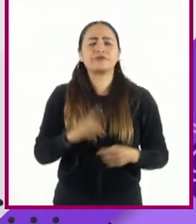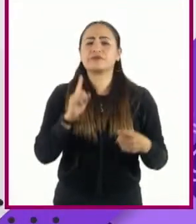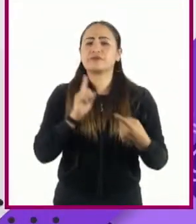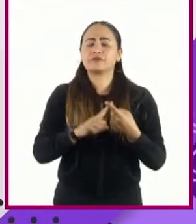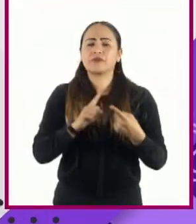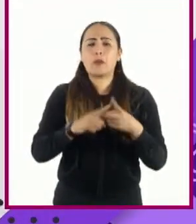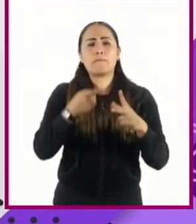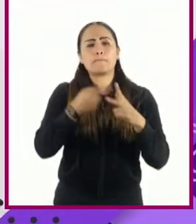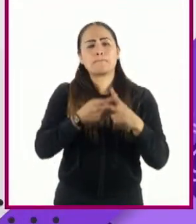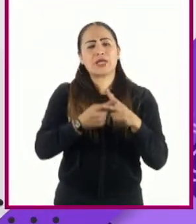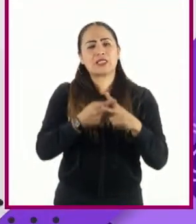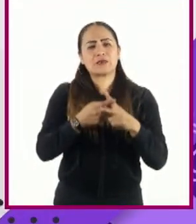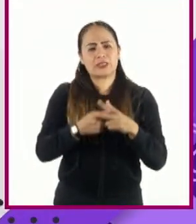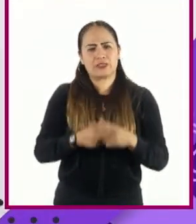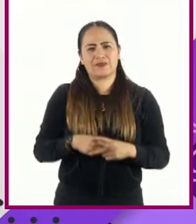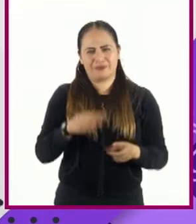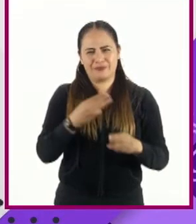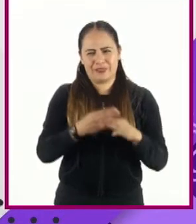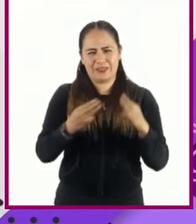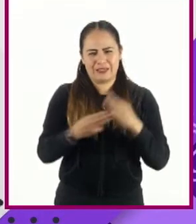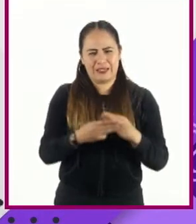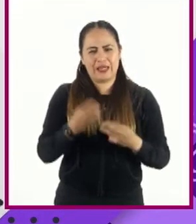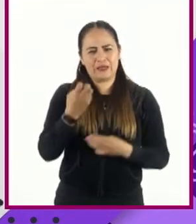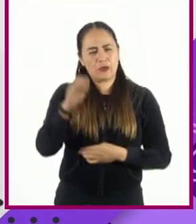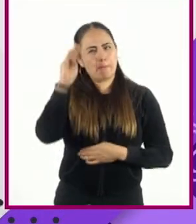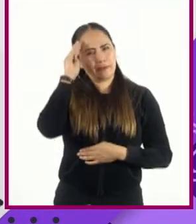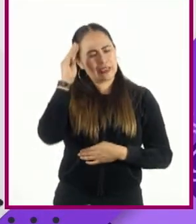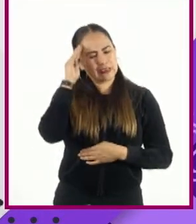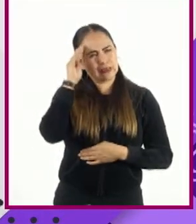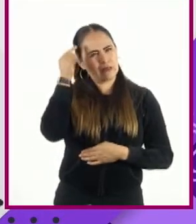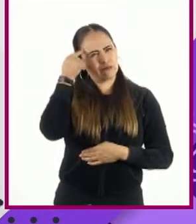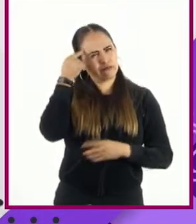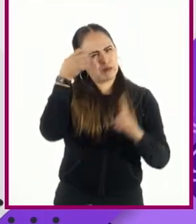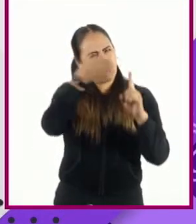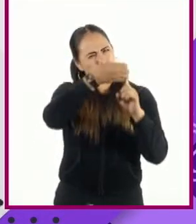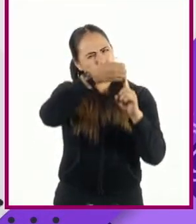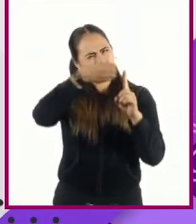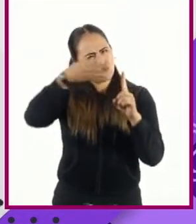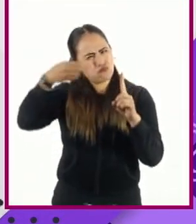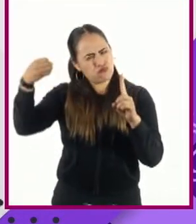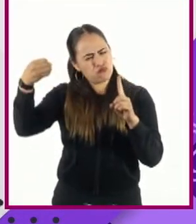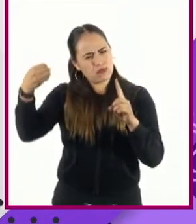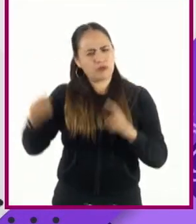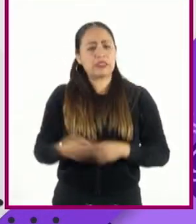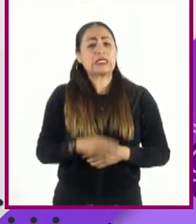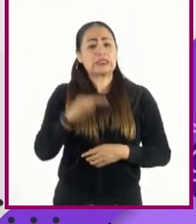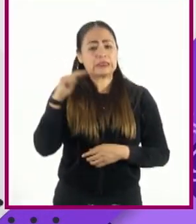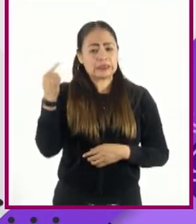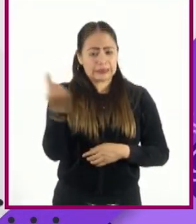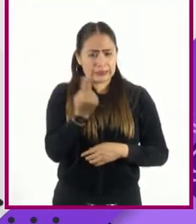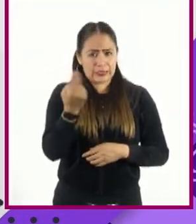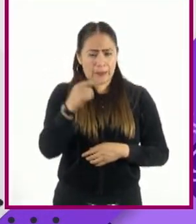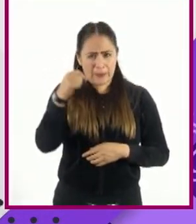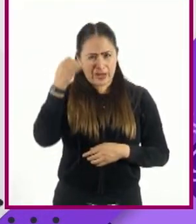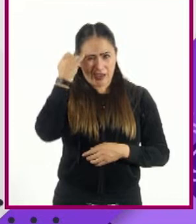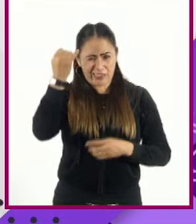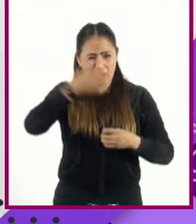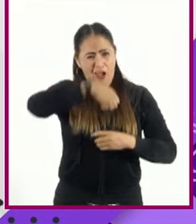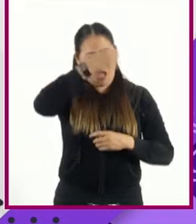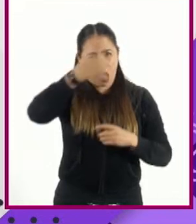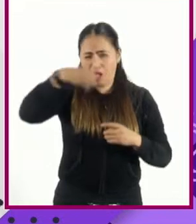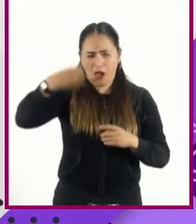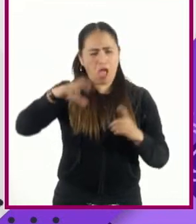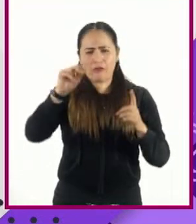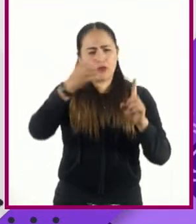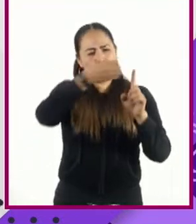Matemáticas. Nos enseña a pensar de forma abstracta y lógica, necesarias para ordenar nuestras ideas y